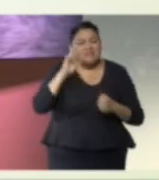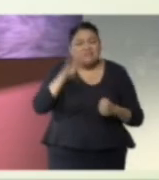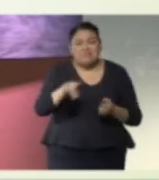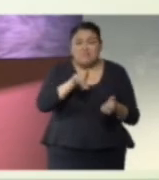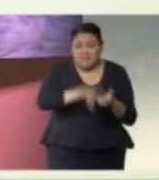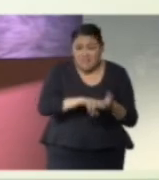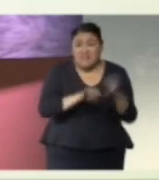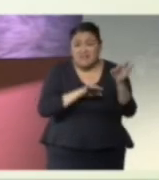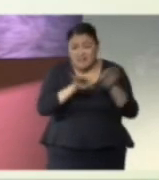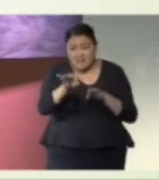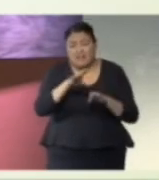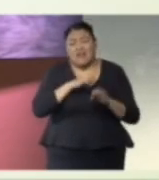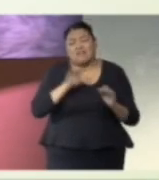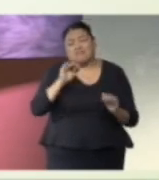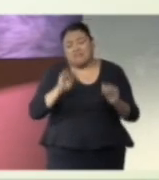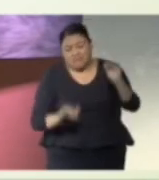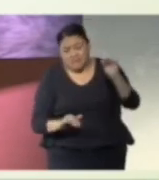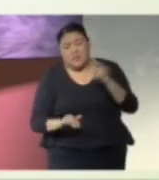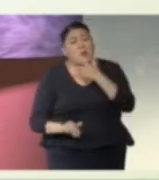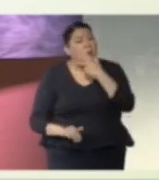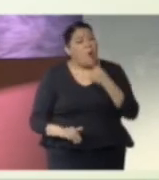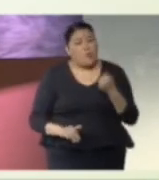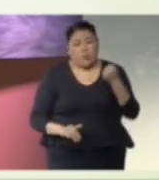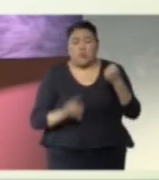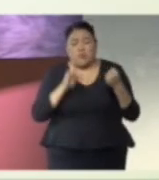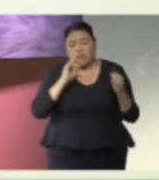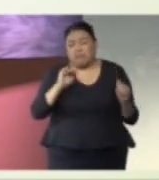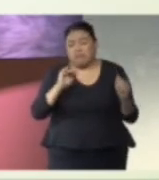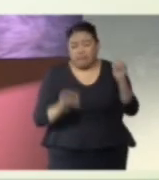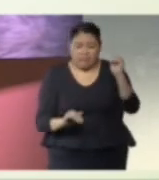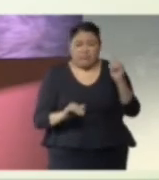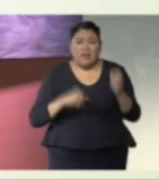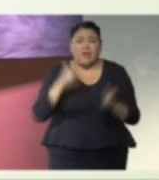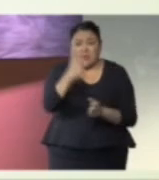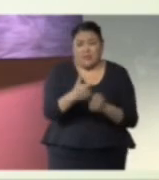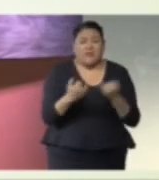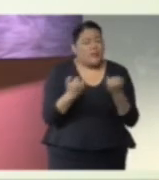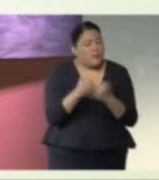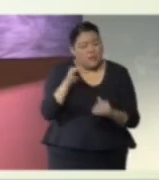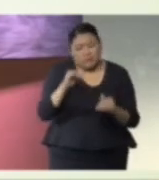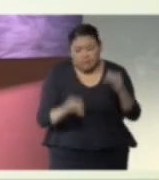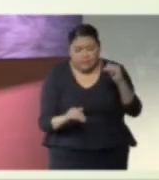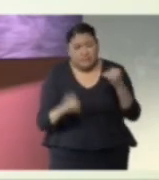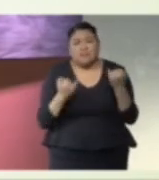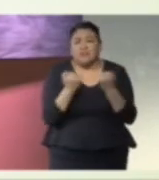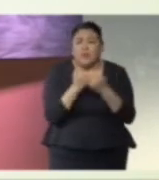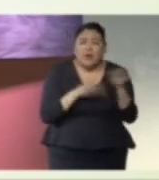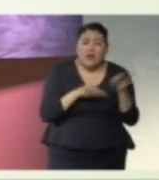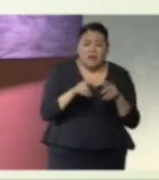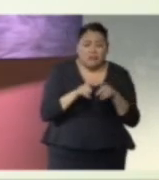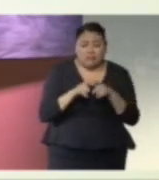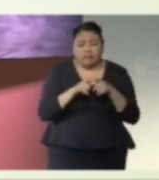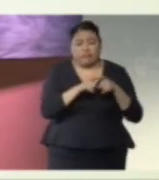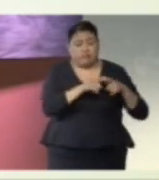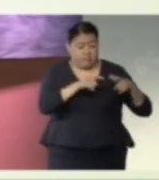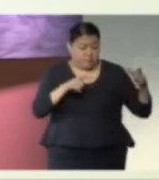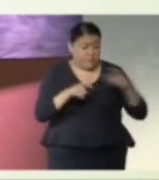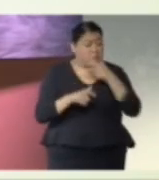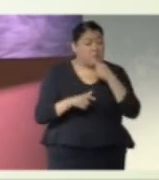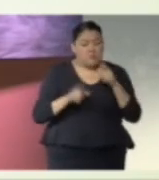desigualdades entre hombres y mujeres. Y bueno, considerando solamente estas desigualdades en general,